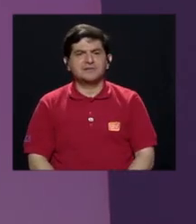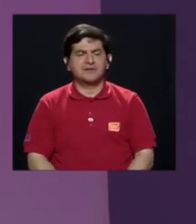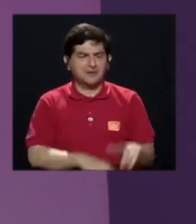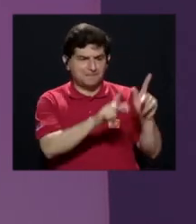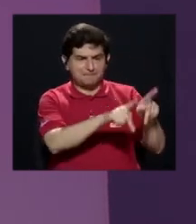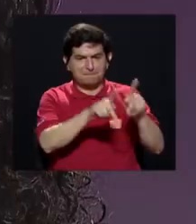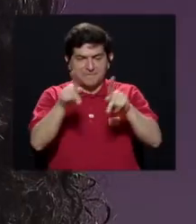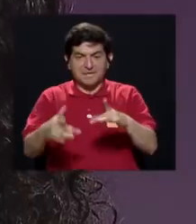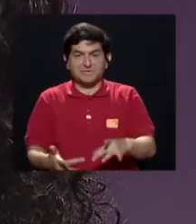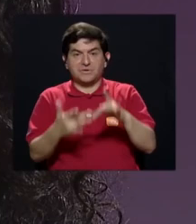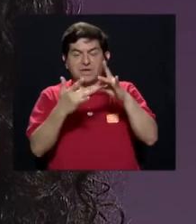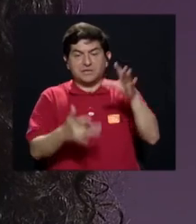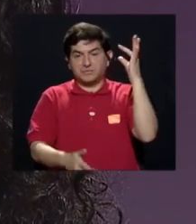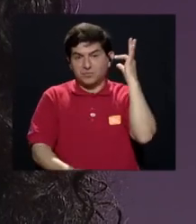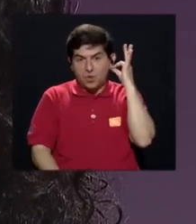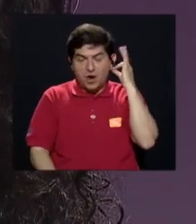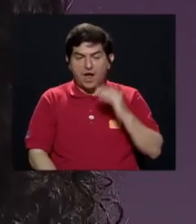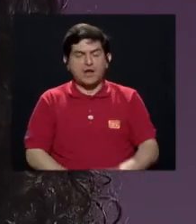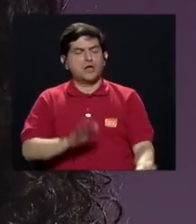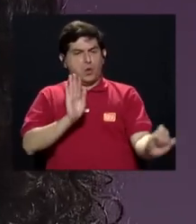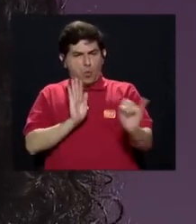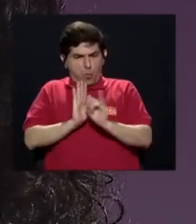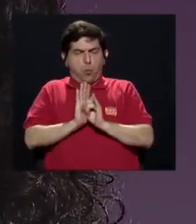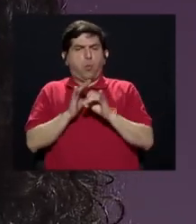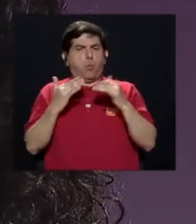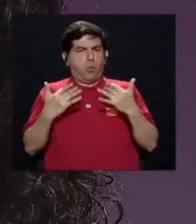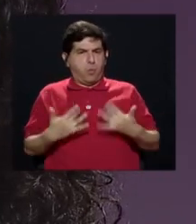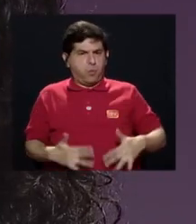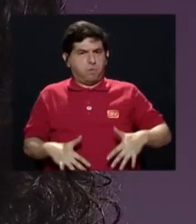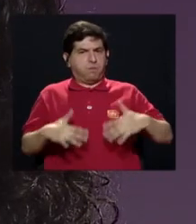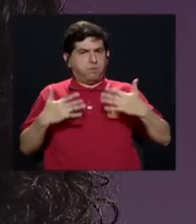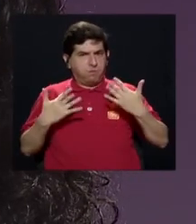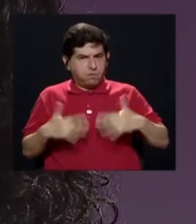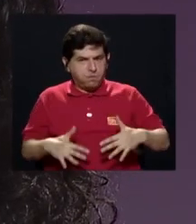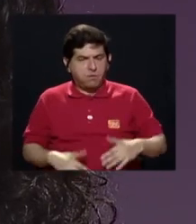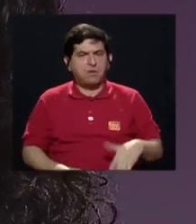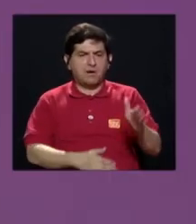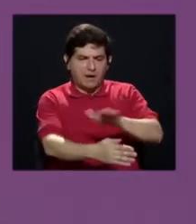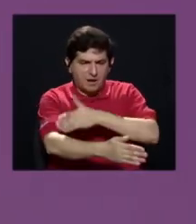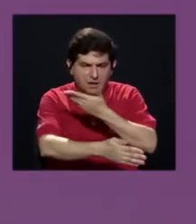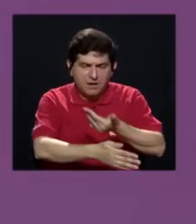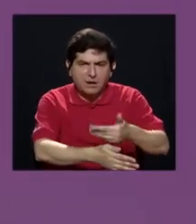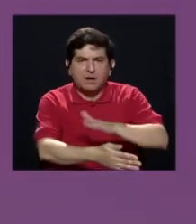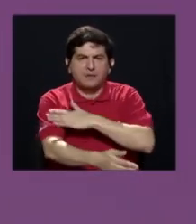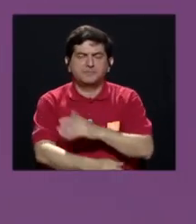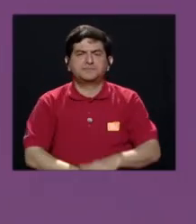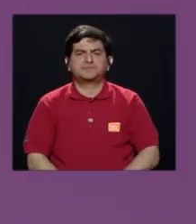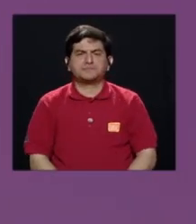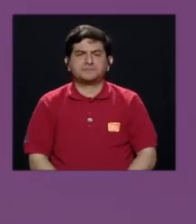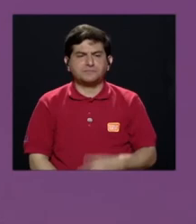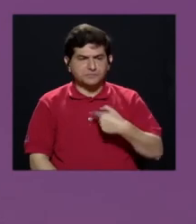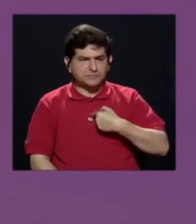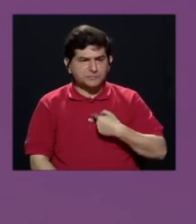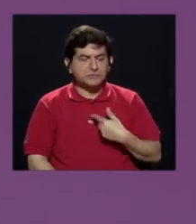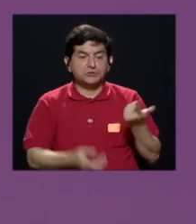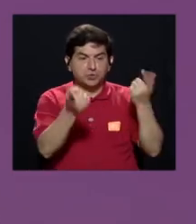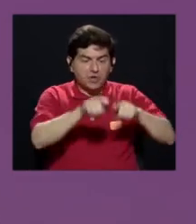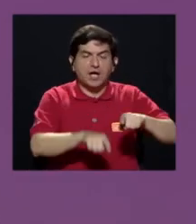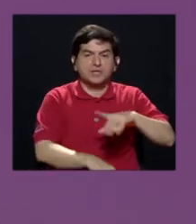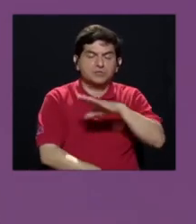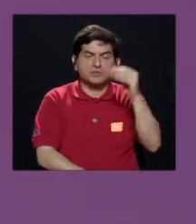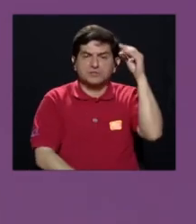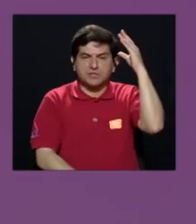muchas personas, sobre todo mujeres, se han identificado bastante con mi música. Y he tenido casos y